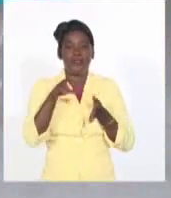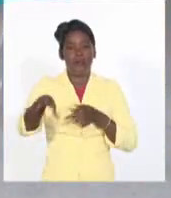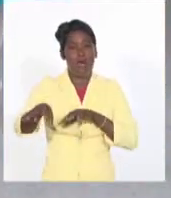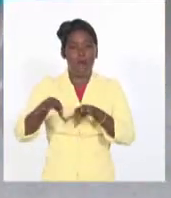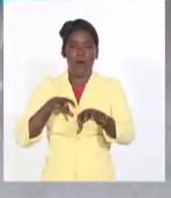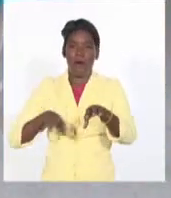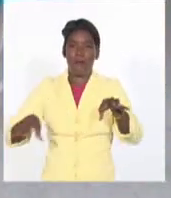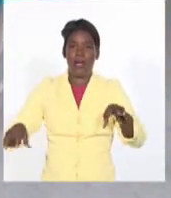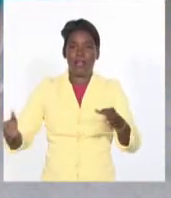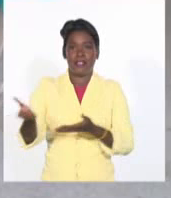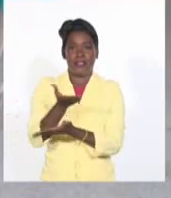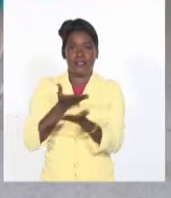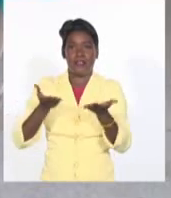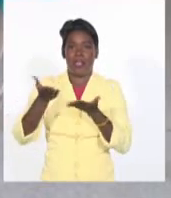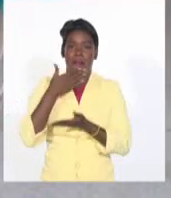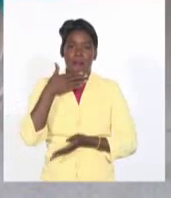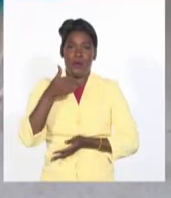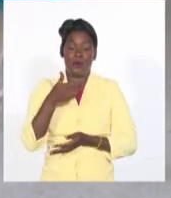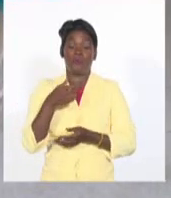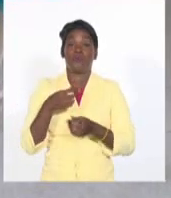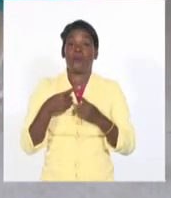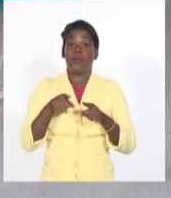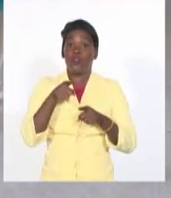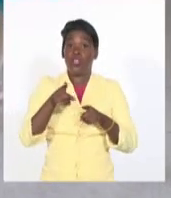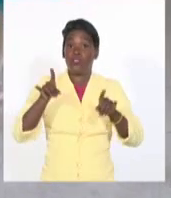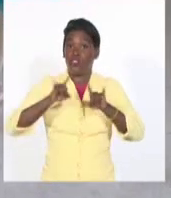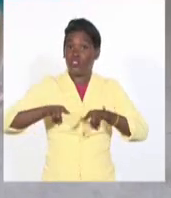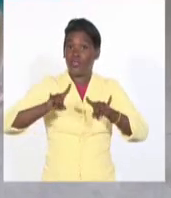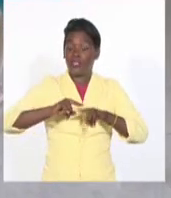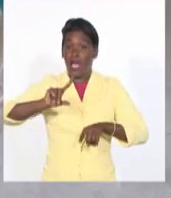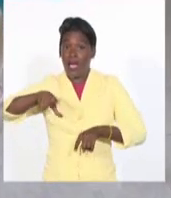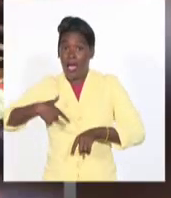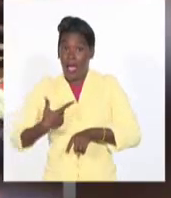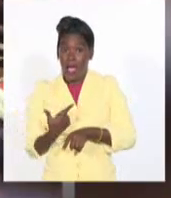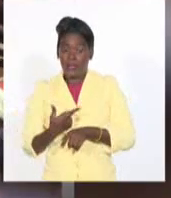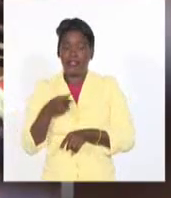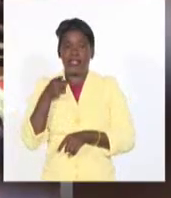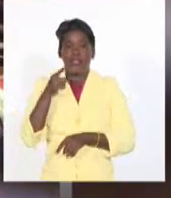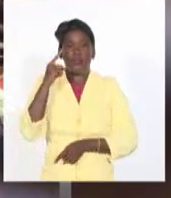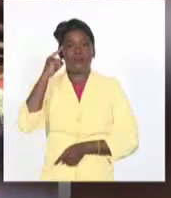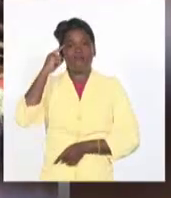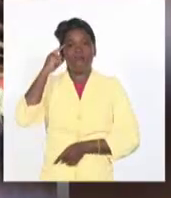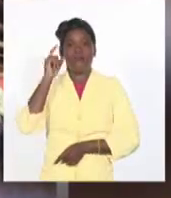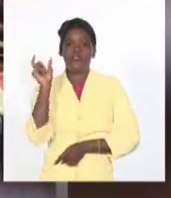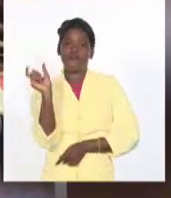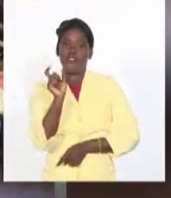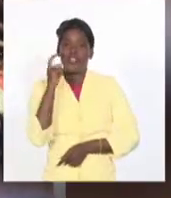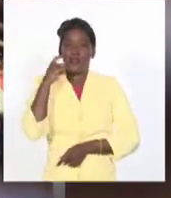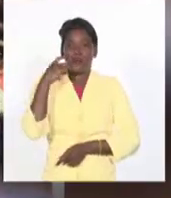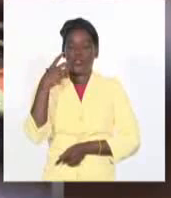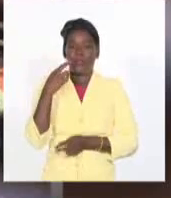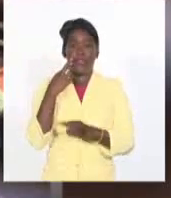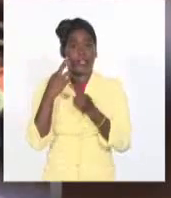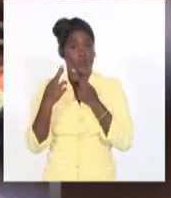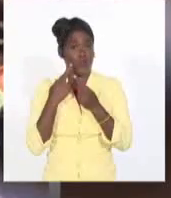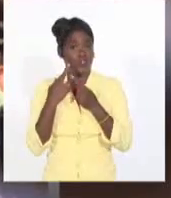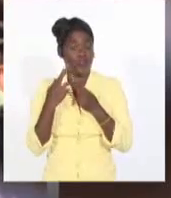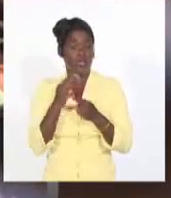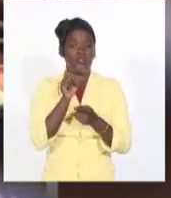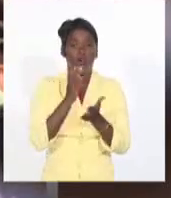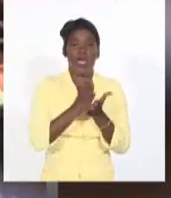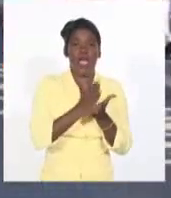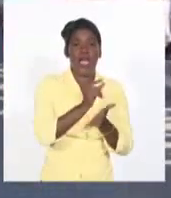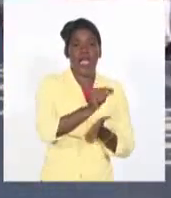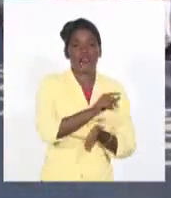Día Internacional del Estudiante en la Universidad de las Artes, ISA, constituye un espacio para el homenaje y reconocimiento al estudiantado y también